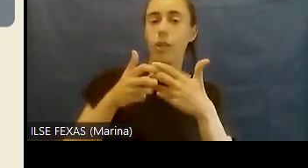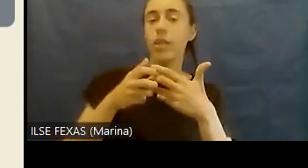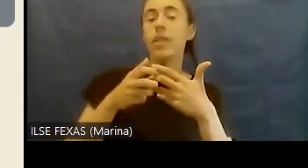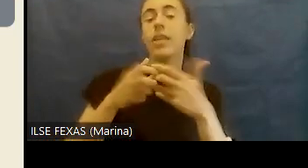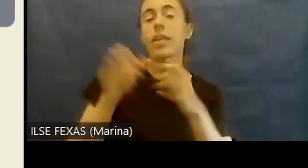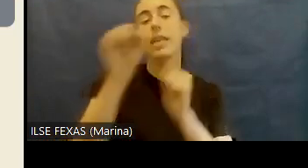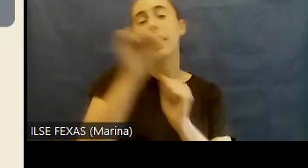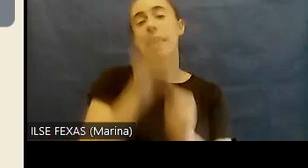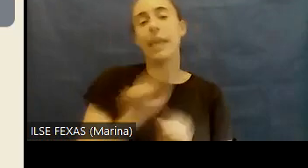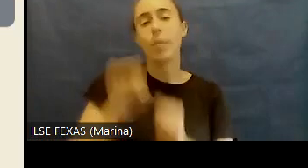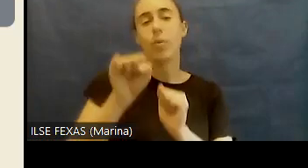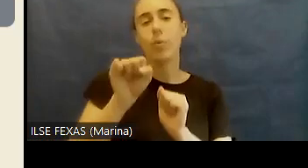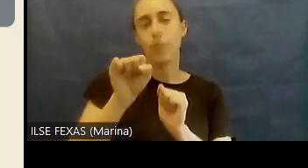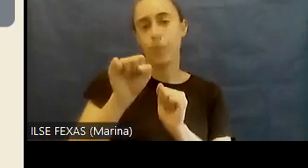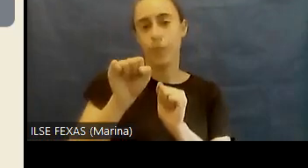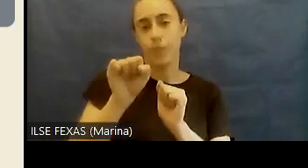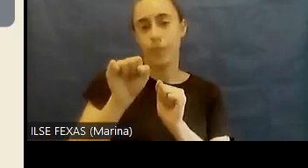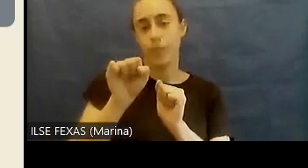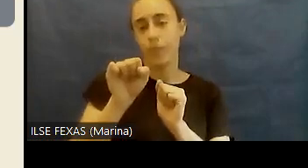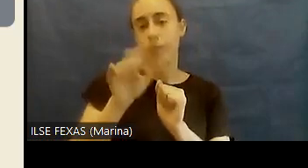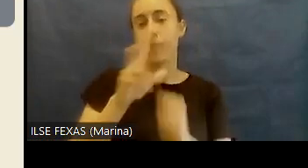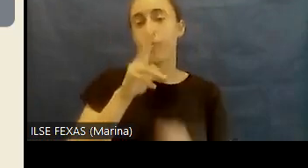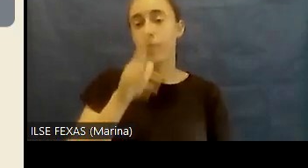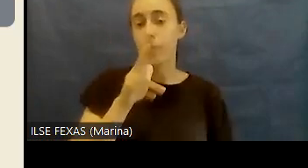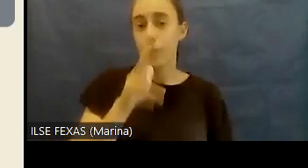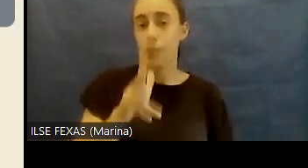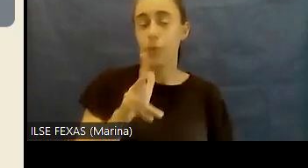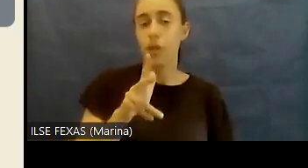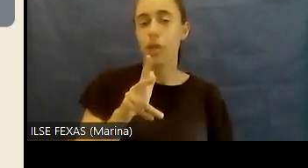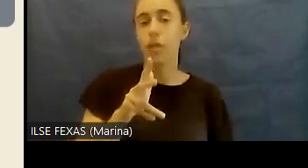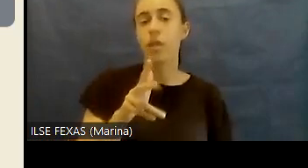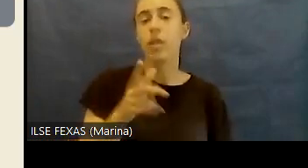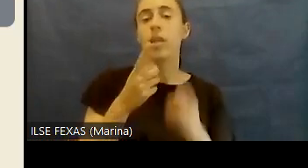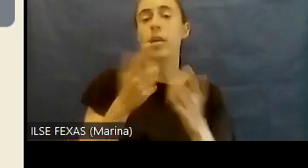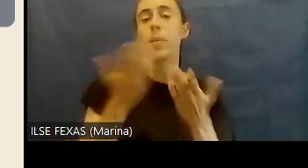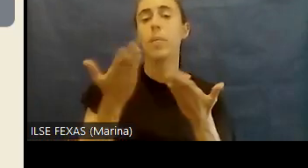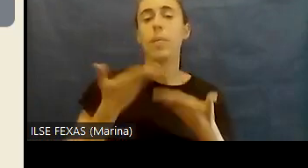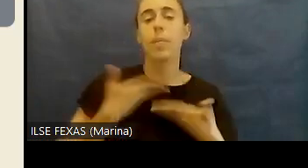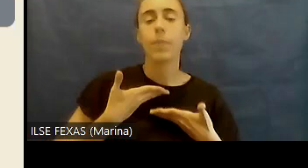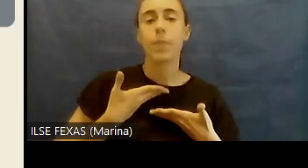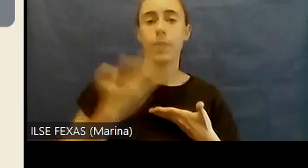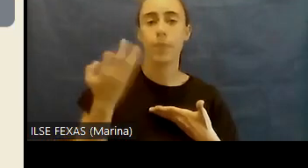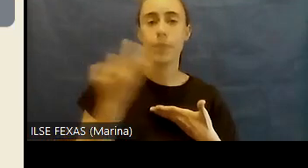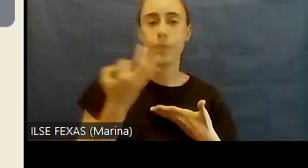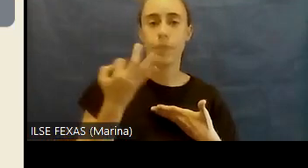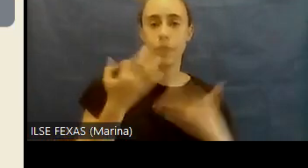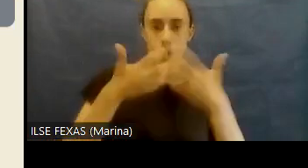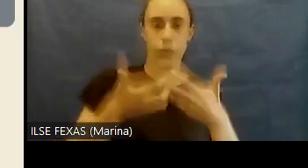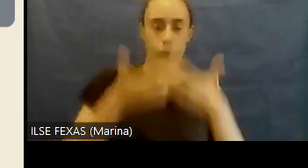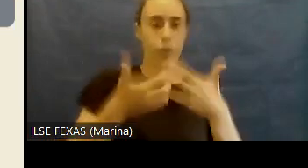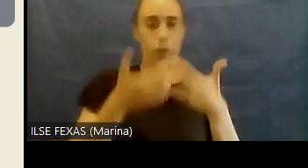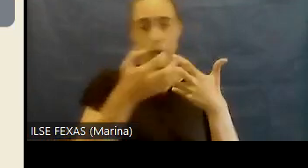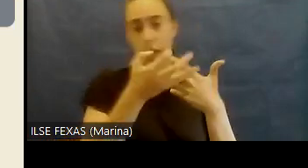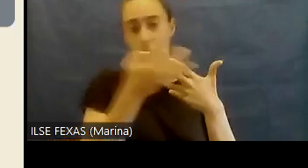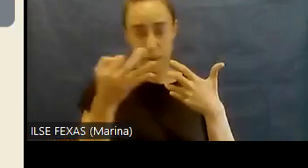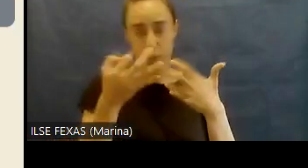semanano y sobre todo eso, lo que permite es una funcionalidad de los hepatocitos más adecuada, sobre todo que